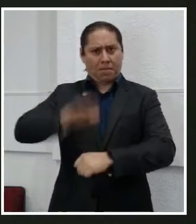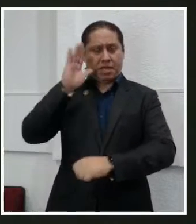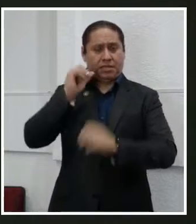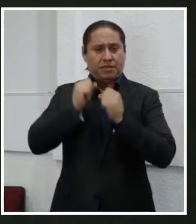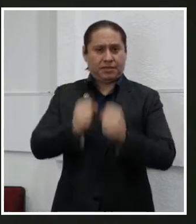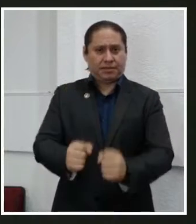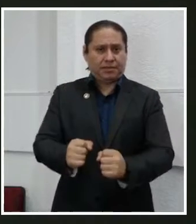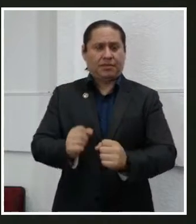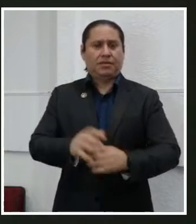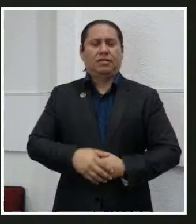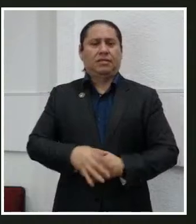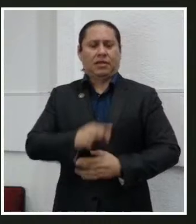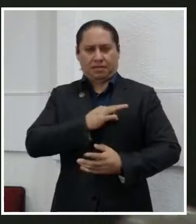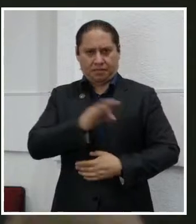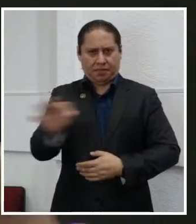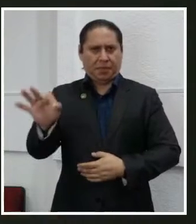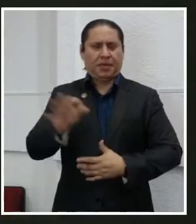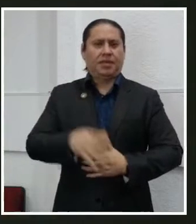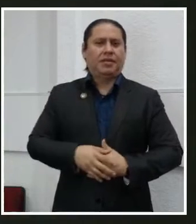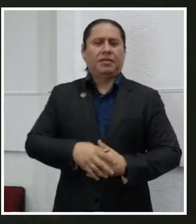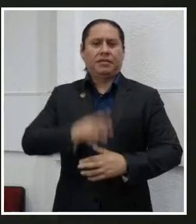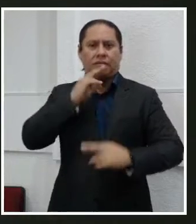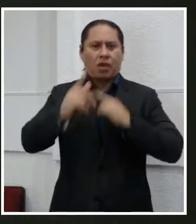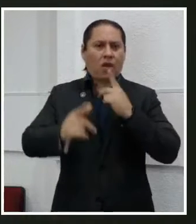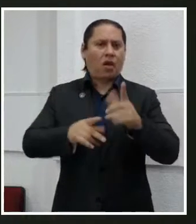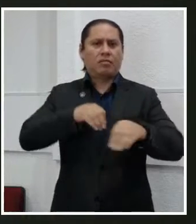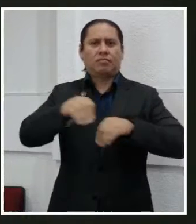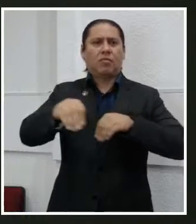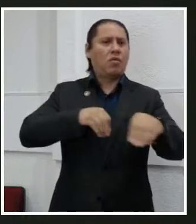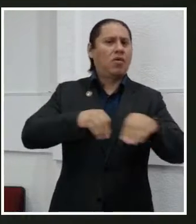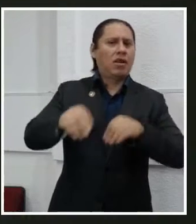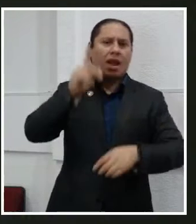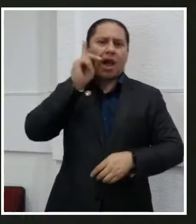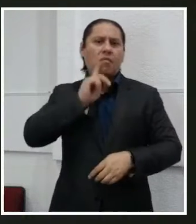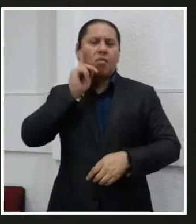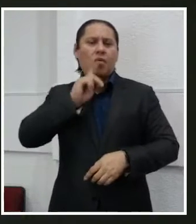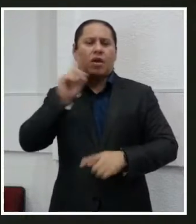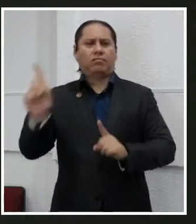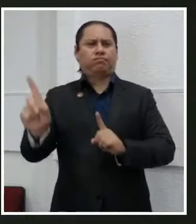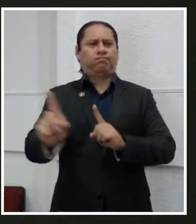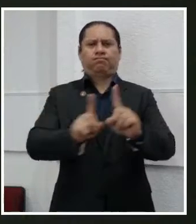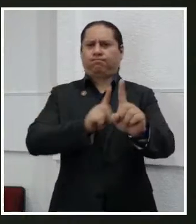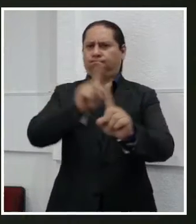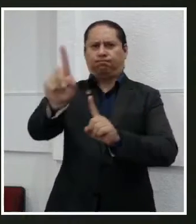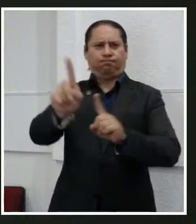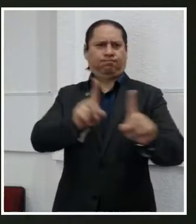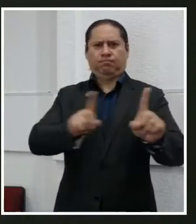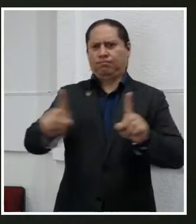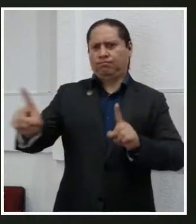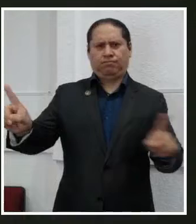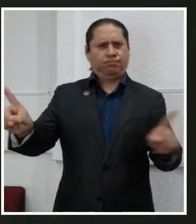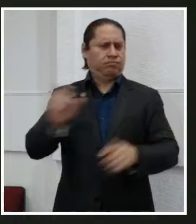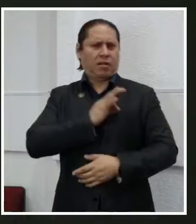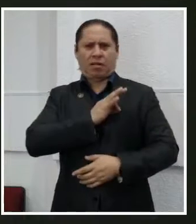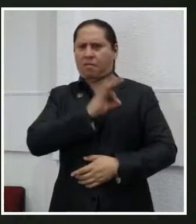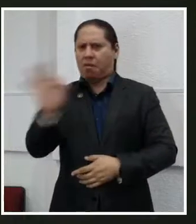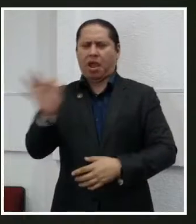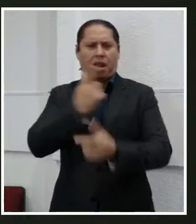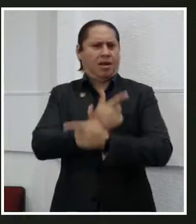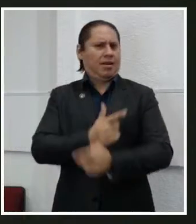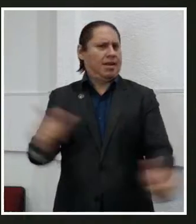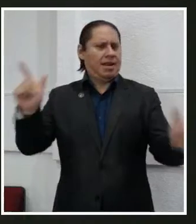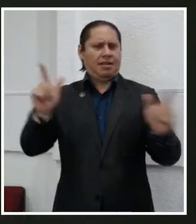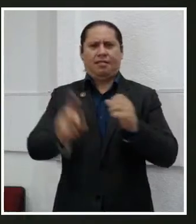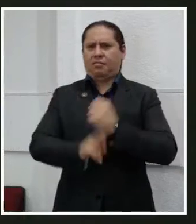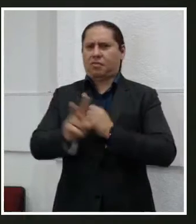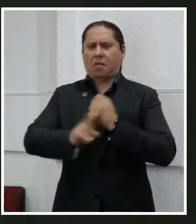seguridad, logrando mejorar la movilidad para todas y todos, transformando estas zonas en